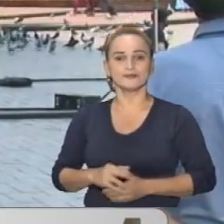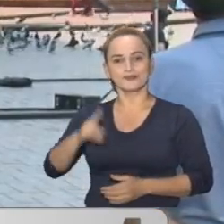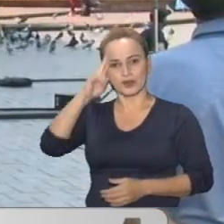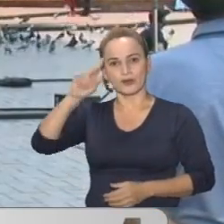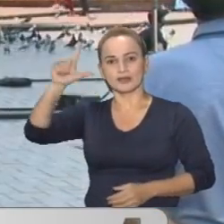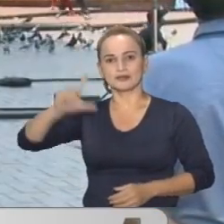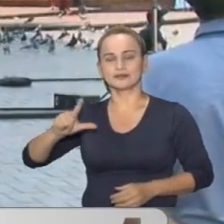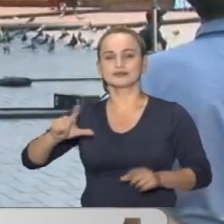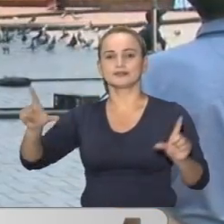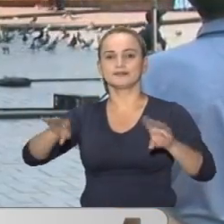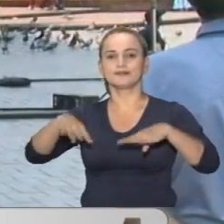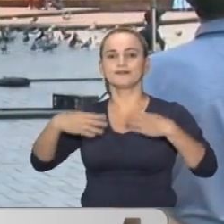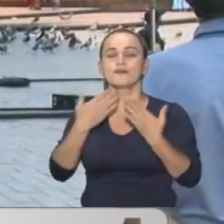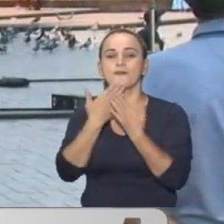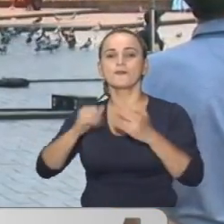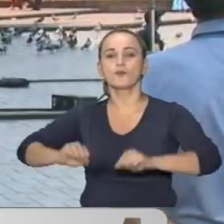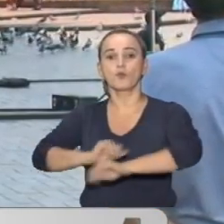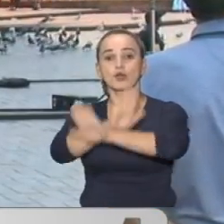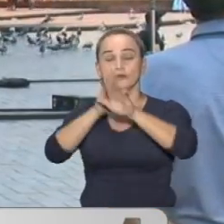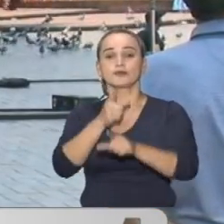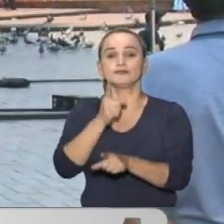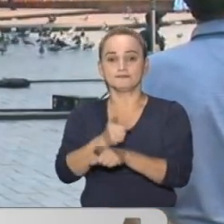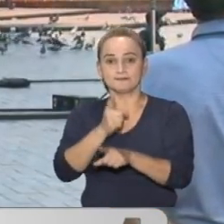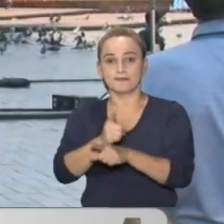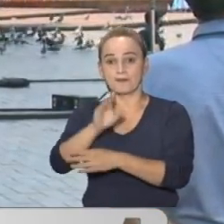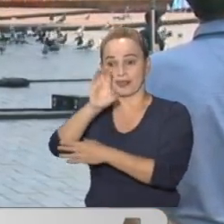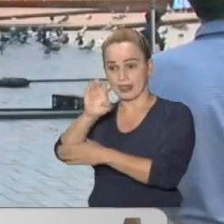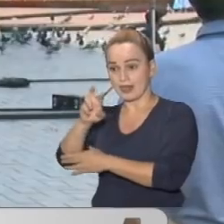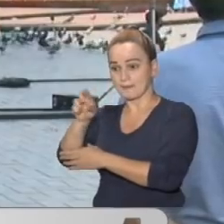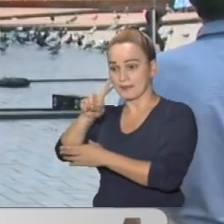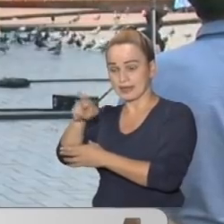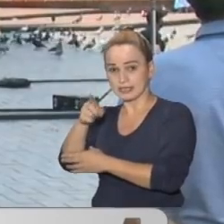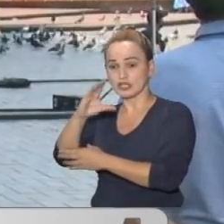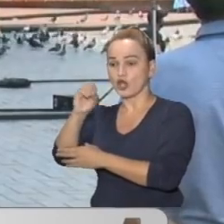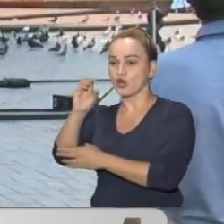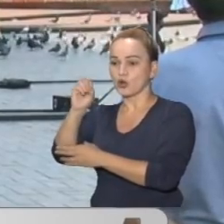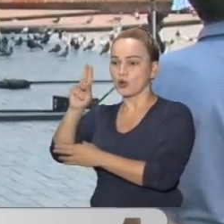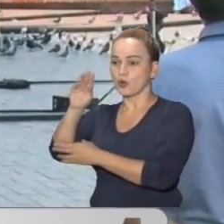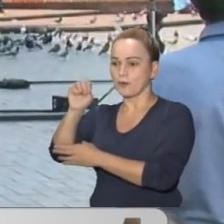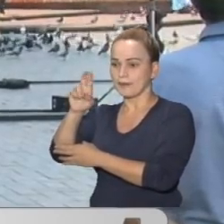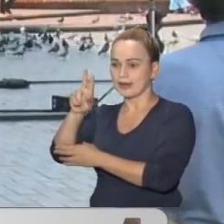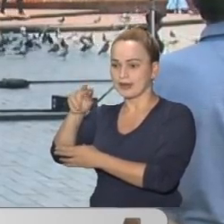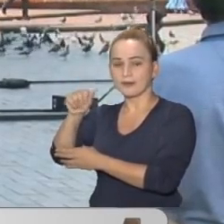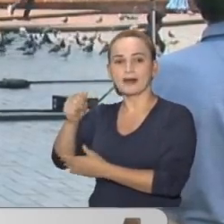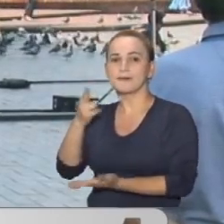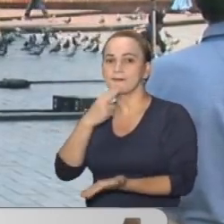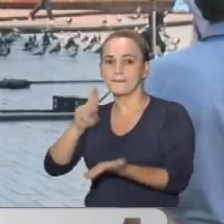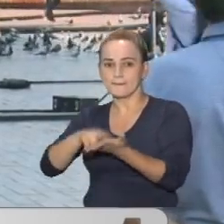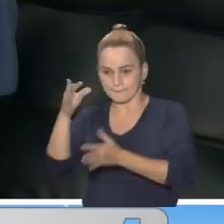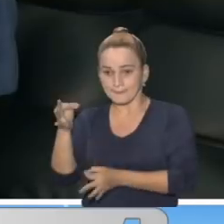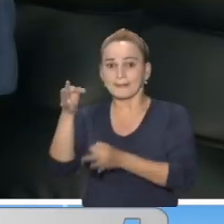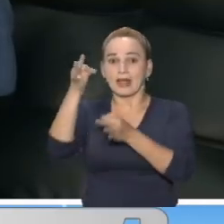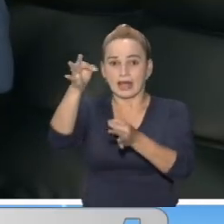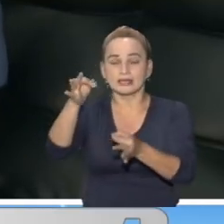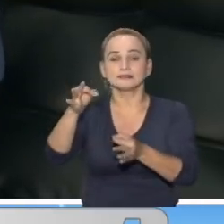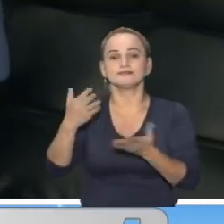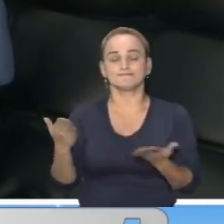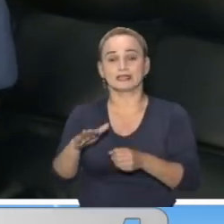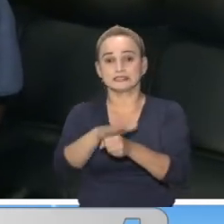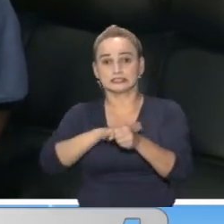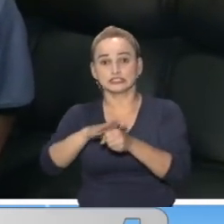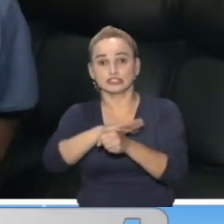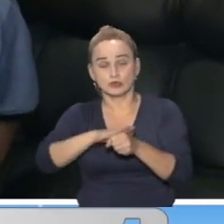Hola Luisa, televidentes, muy buenos días. Precisamente la EPS Comeva, a través de un comunicado, explicó que trasladó este caso al Centro